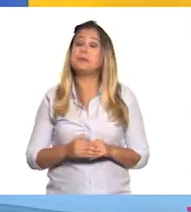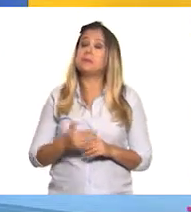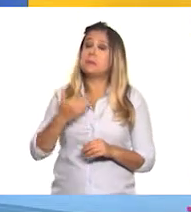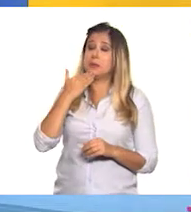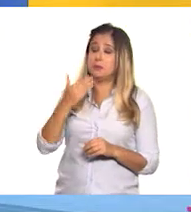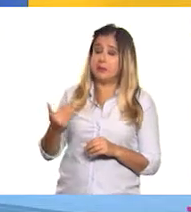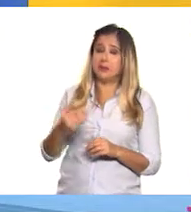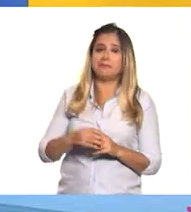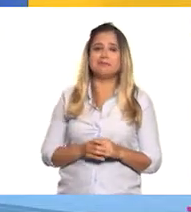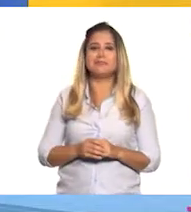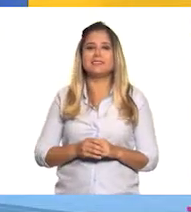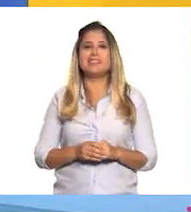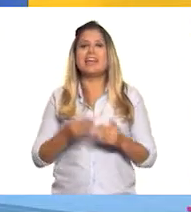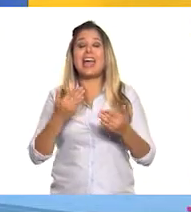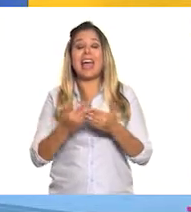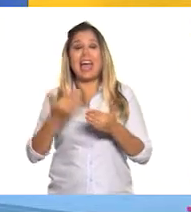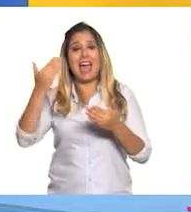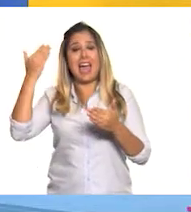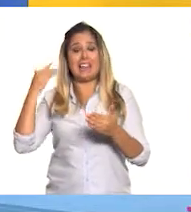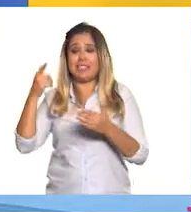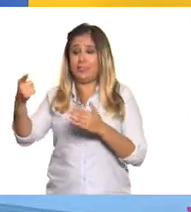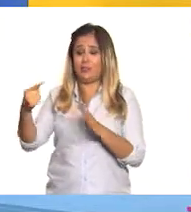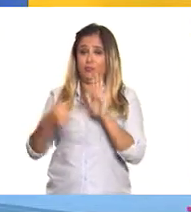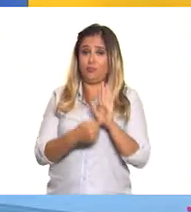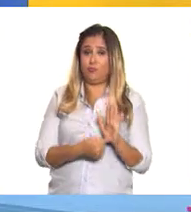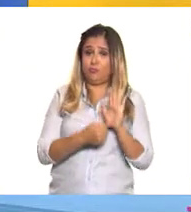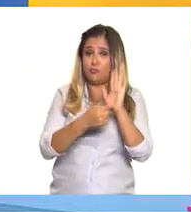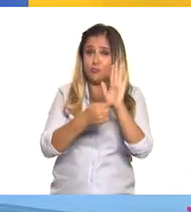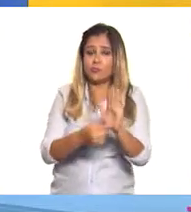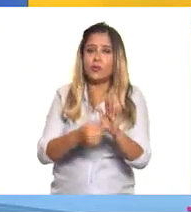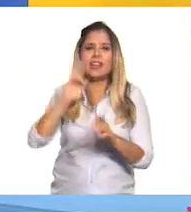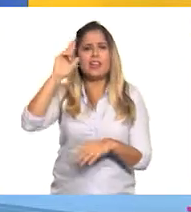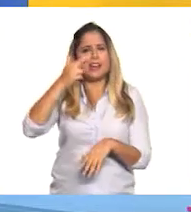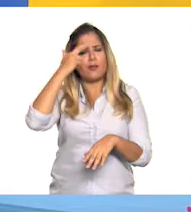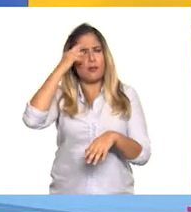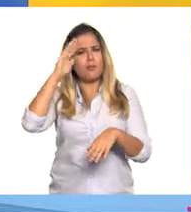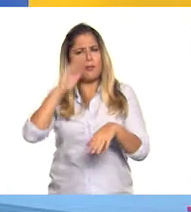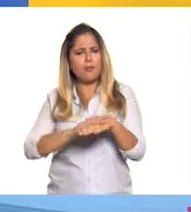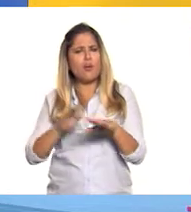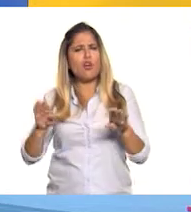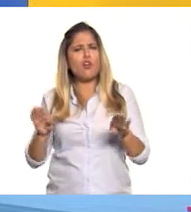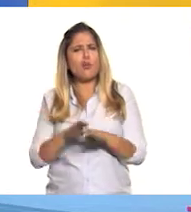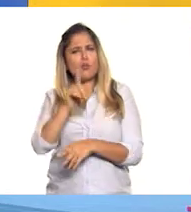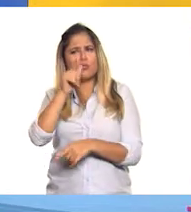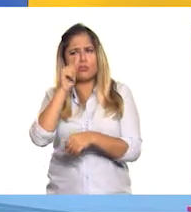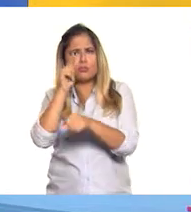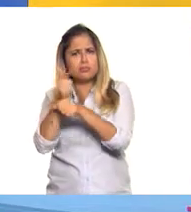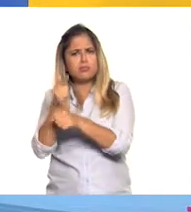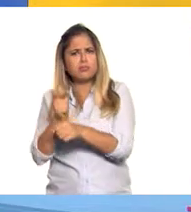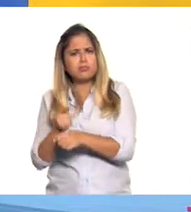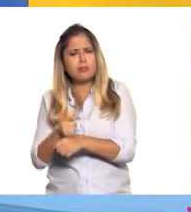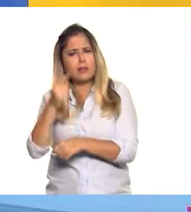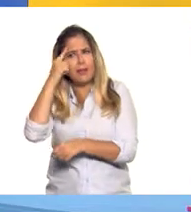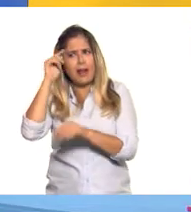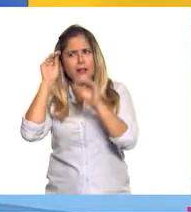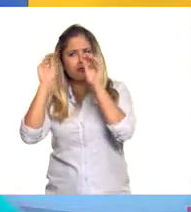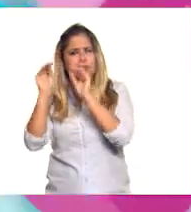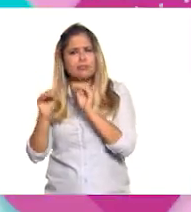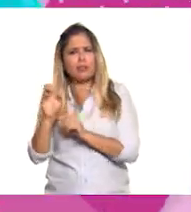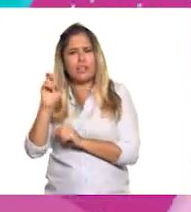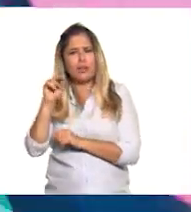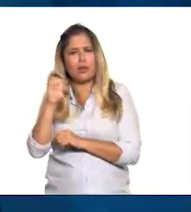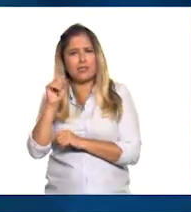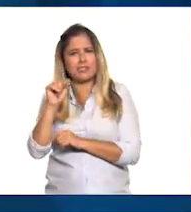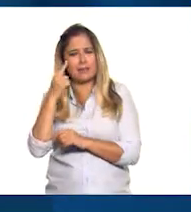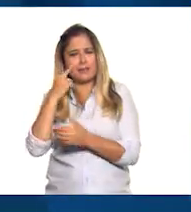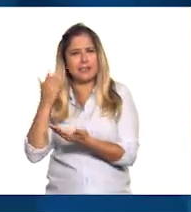bien. Entonces, antes de que nos lo presentes, recordemos los pasos que identificamos para diseñar la encuesta. Vamos a verlo.